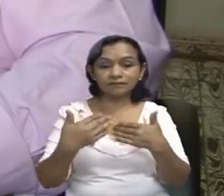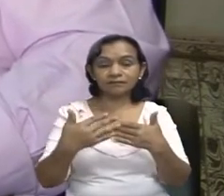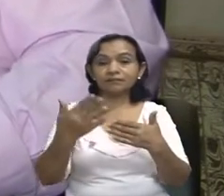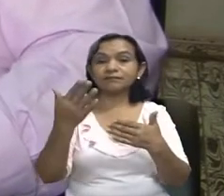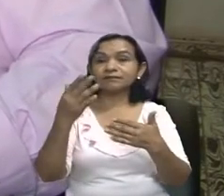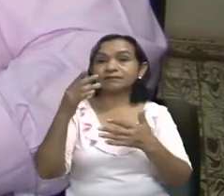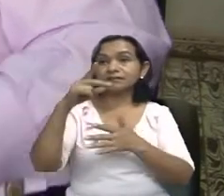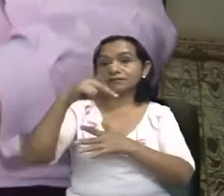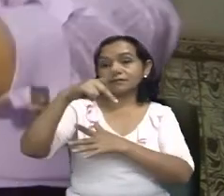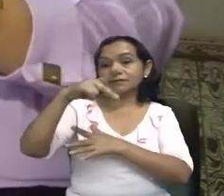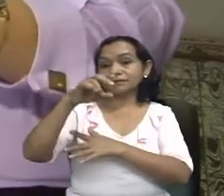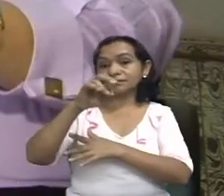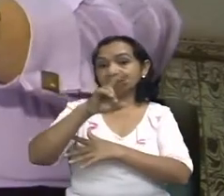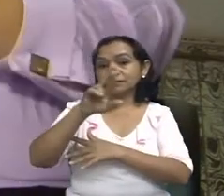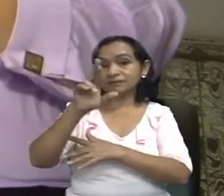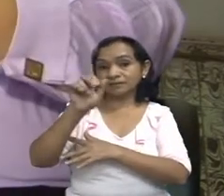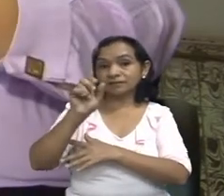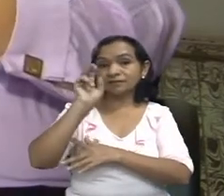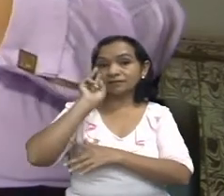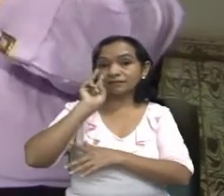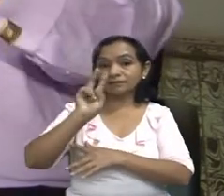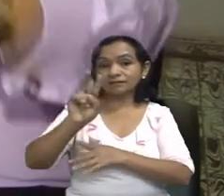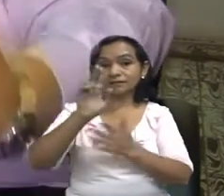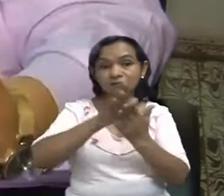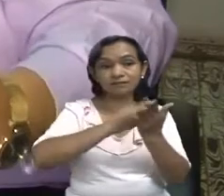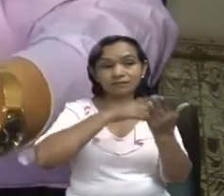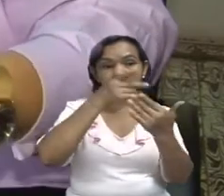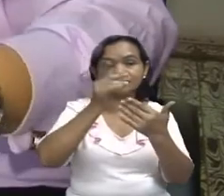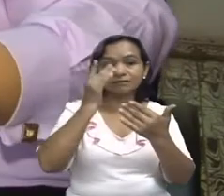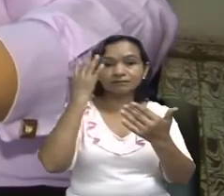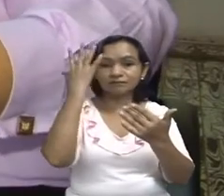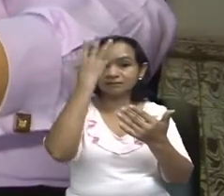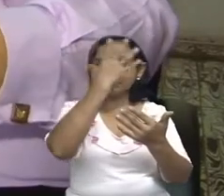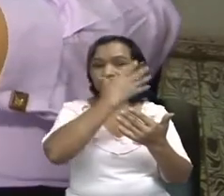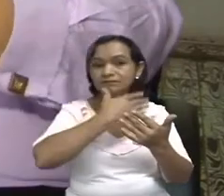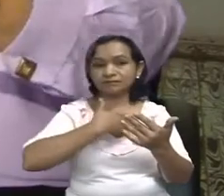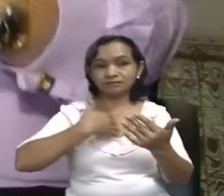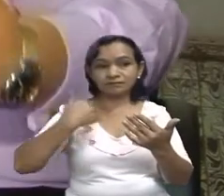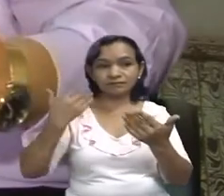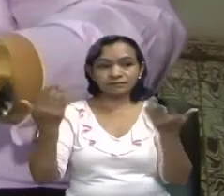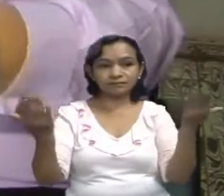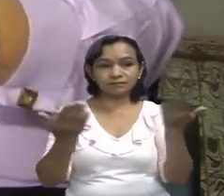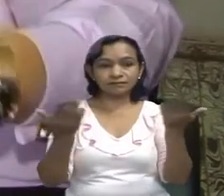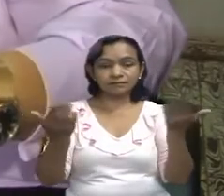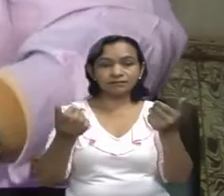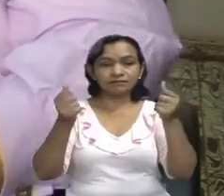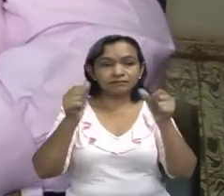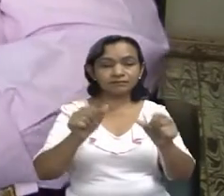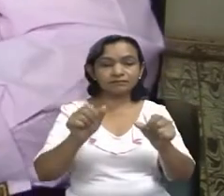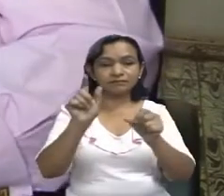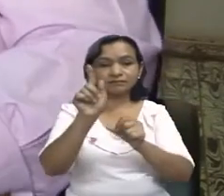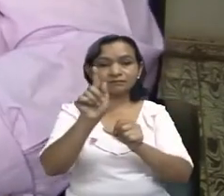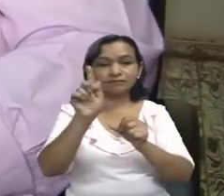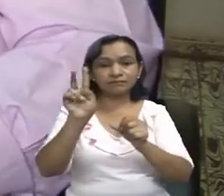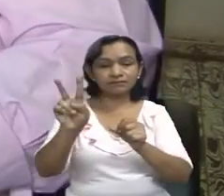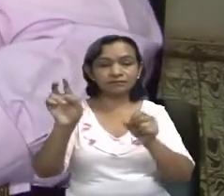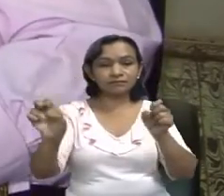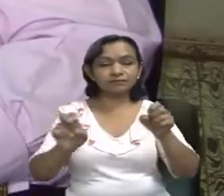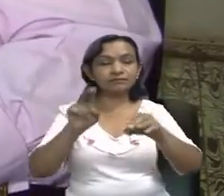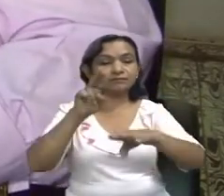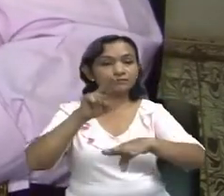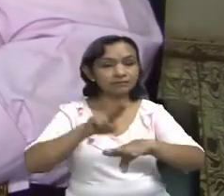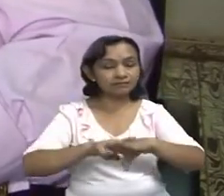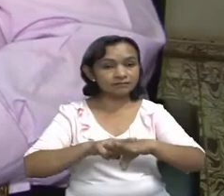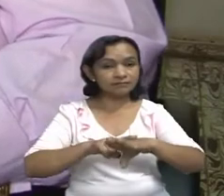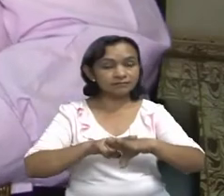Porras, porque ahora vemos una programación mucho más atractiva, mucho más establecida como un canal nacional, del